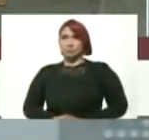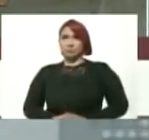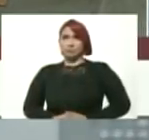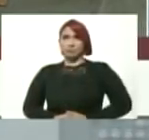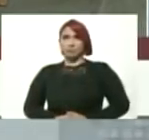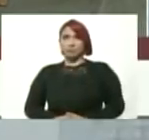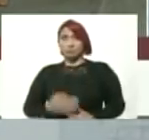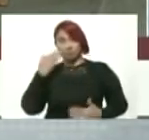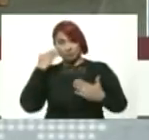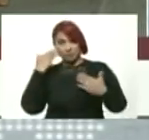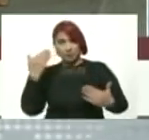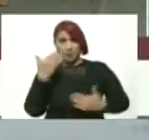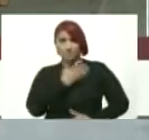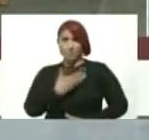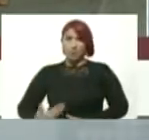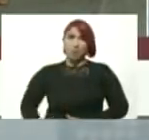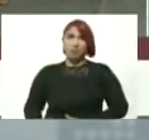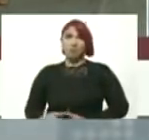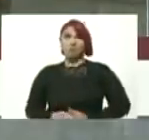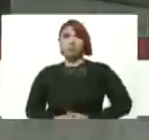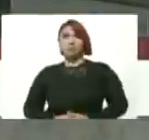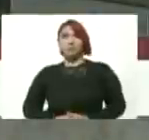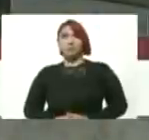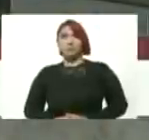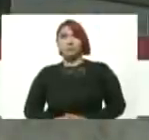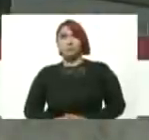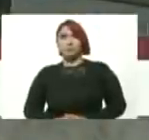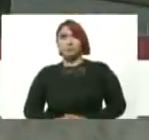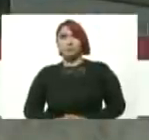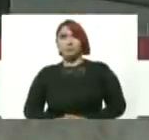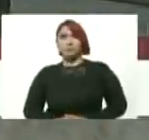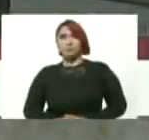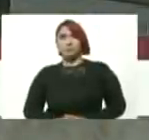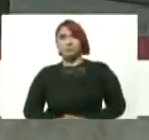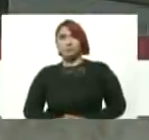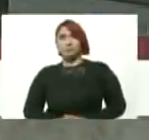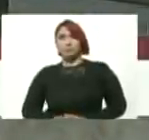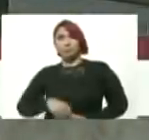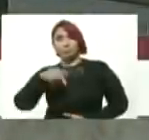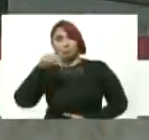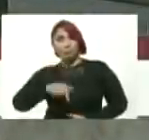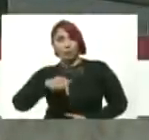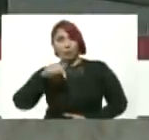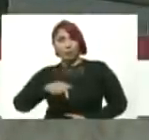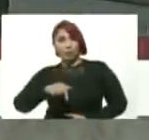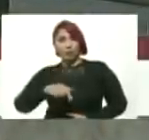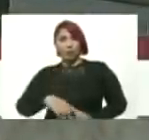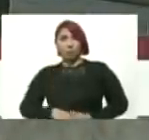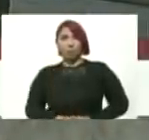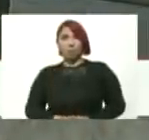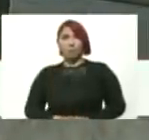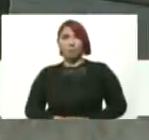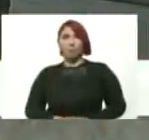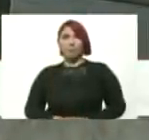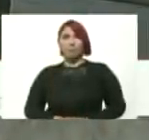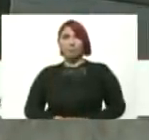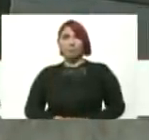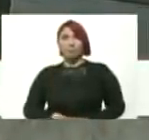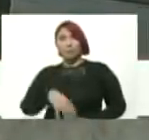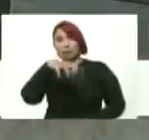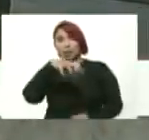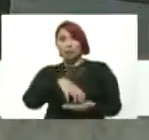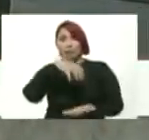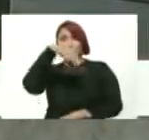saludos presidente saludos presidentes desde aquí desde el papá carrillo desde el estado